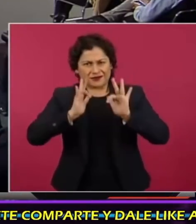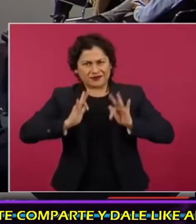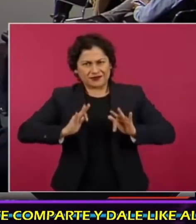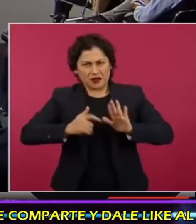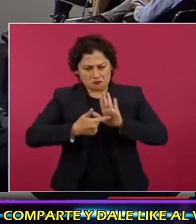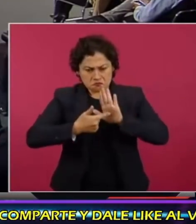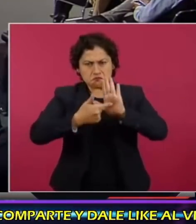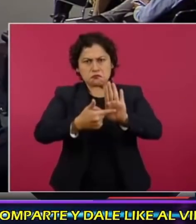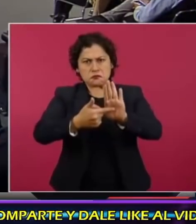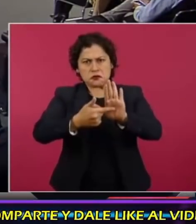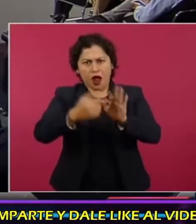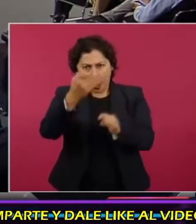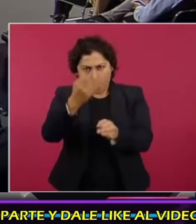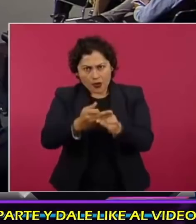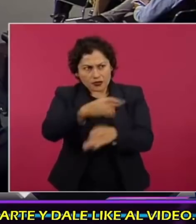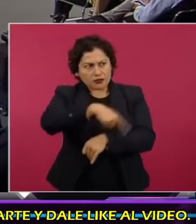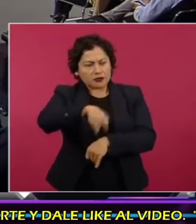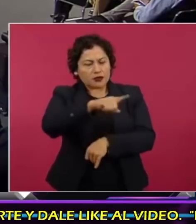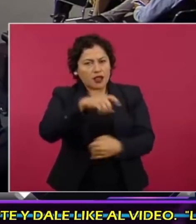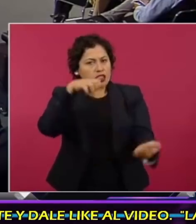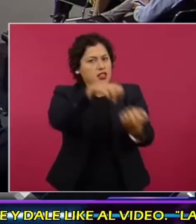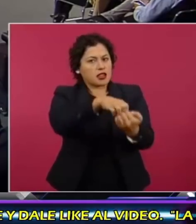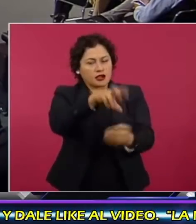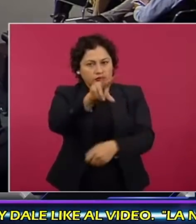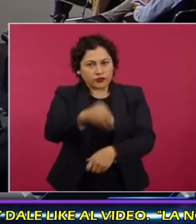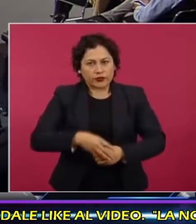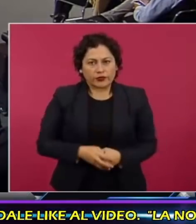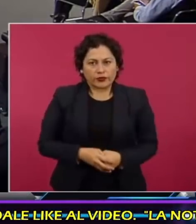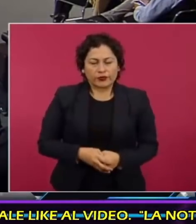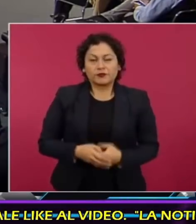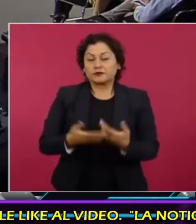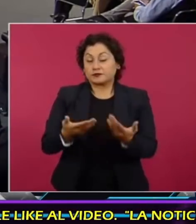hay quienes